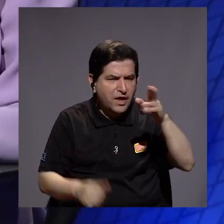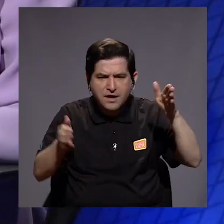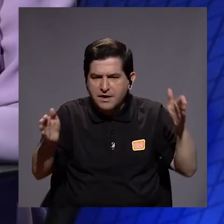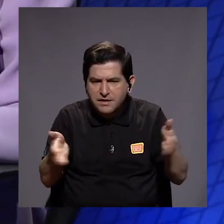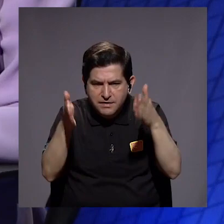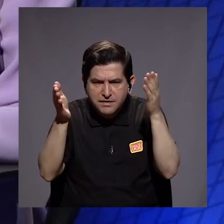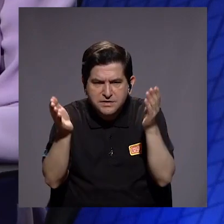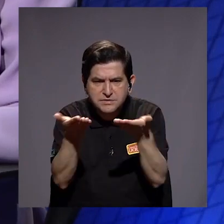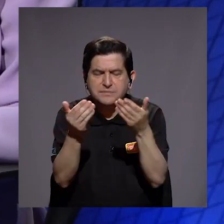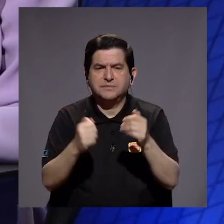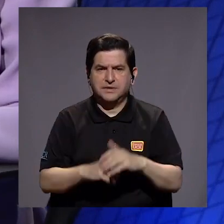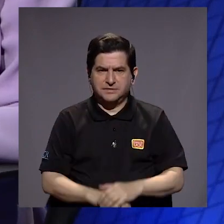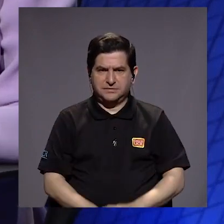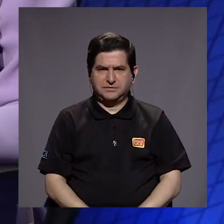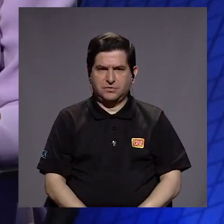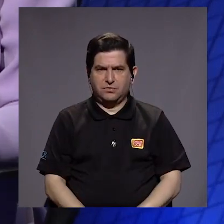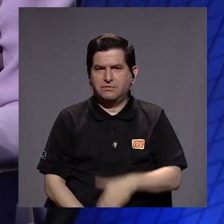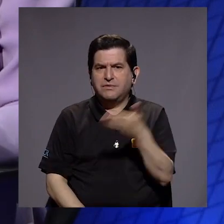respetar y promover